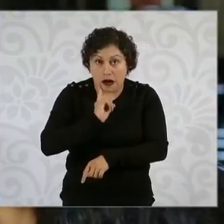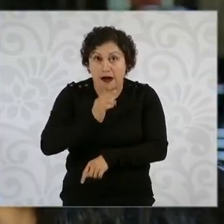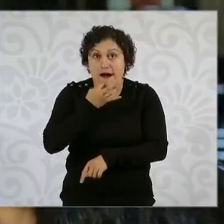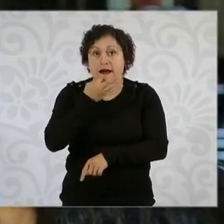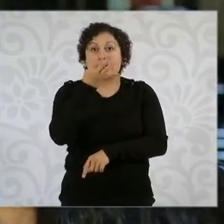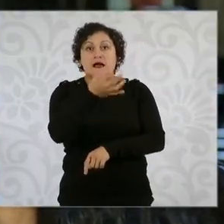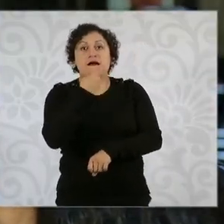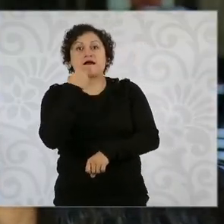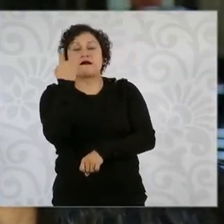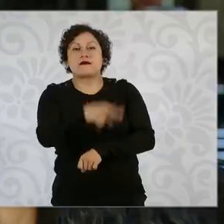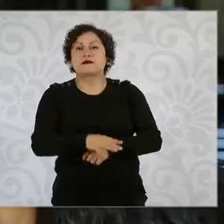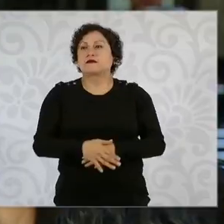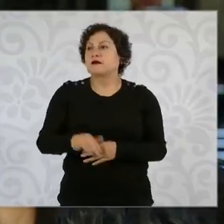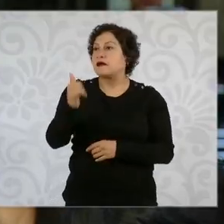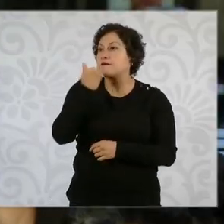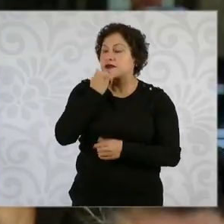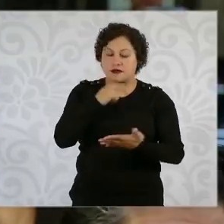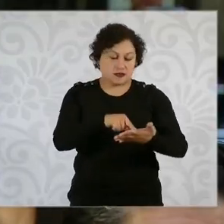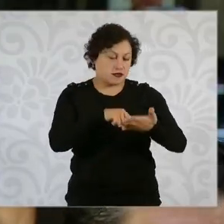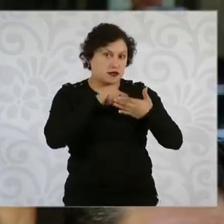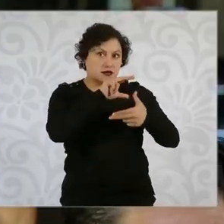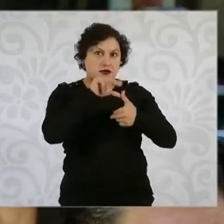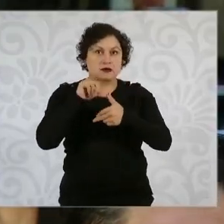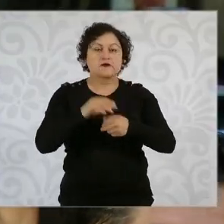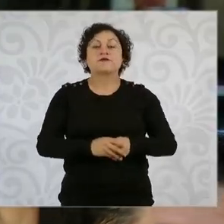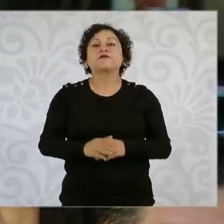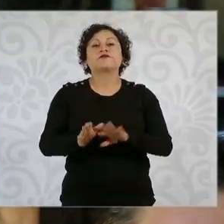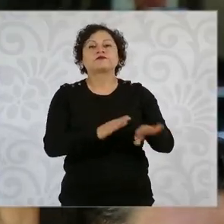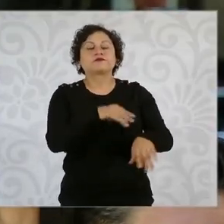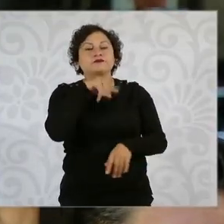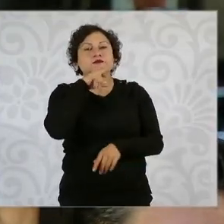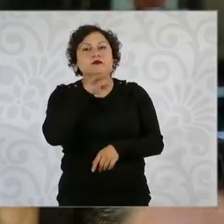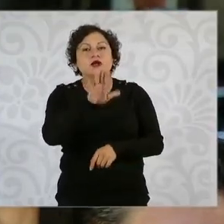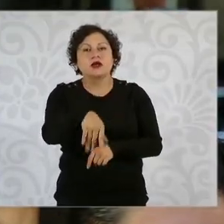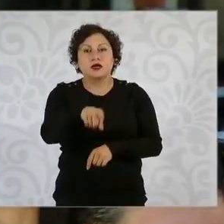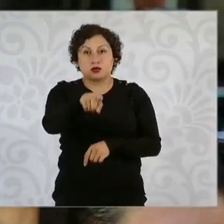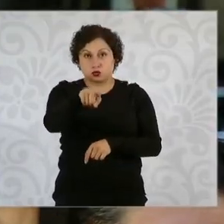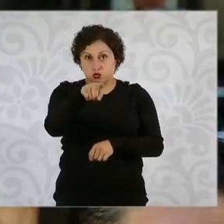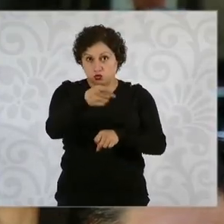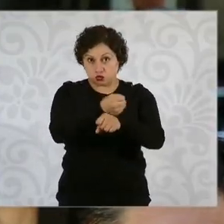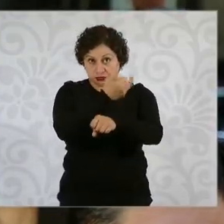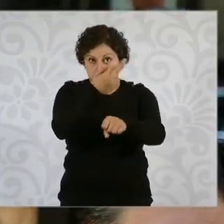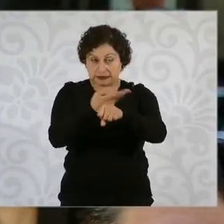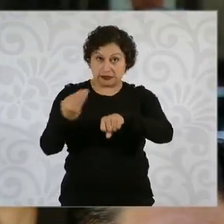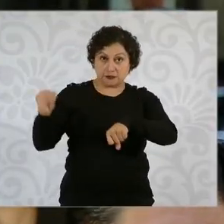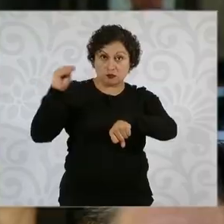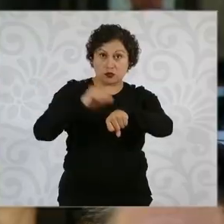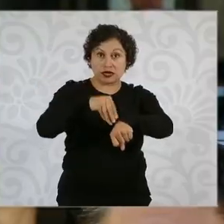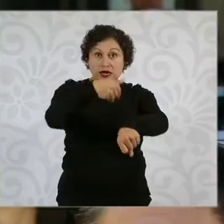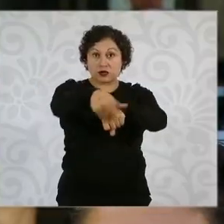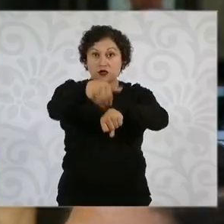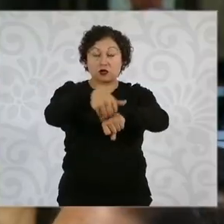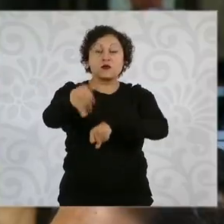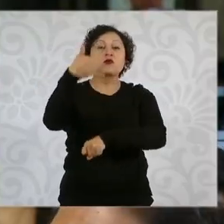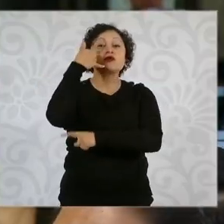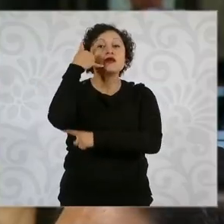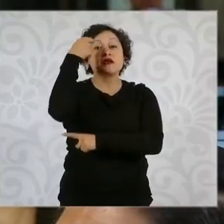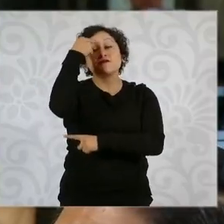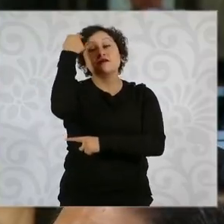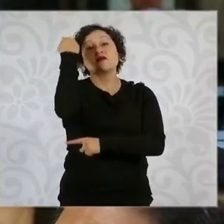Perdona, me estaba leyendo aquí lo del huracán. No, no se preocupe. Pasó Paulina. Que si habrá un número de teléfono donde las mujeres podrán llamar a la nueva